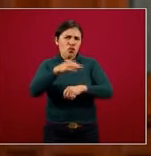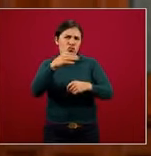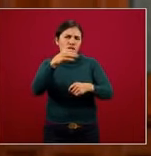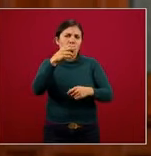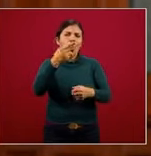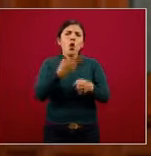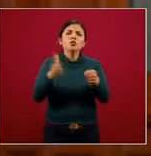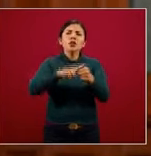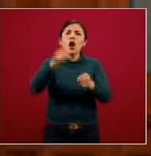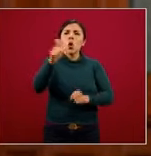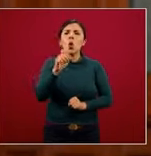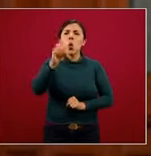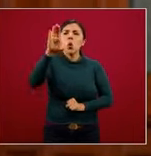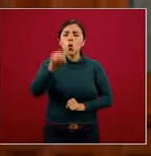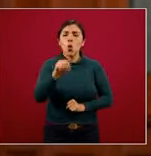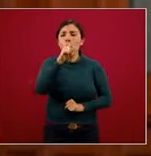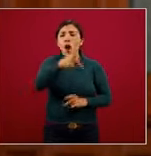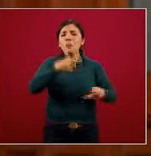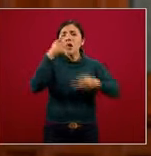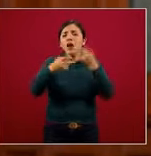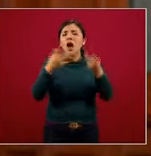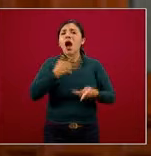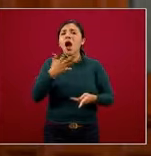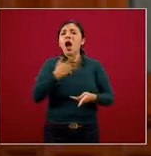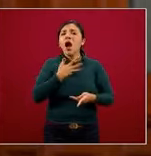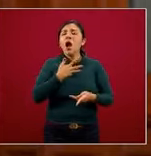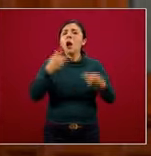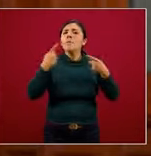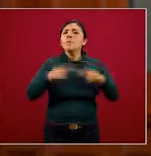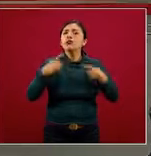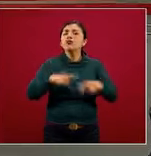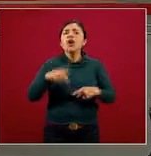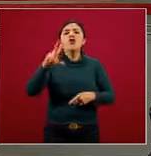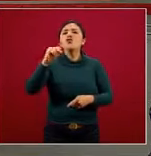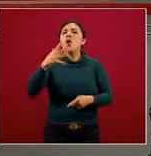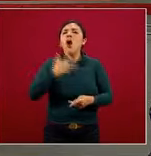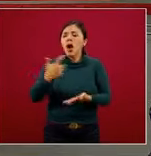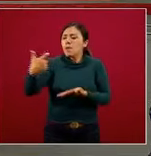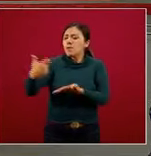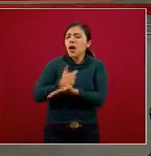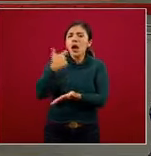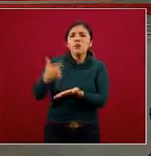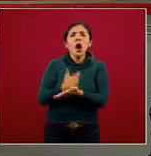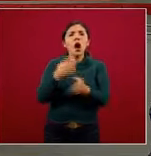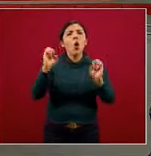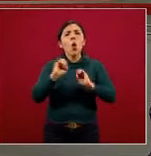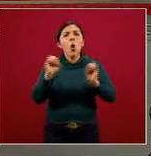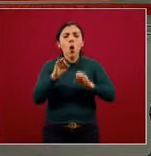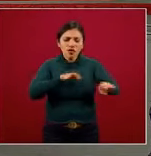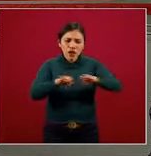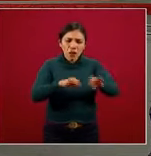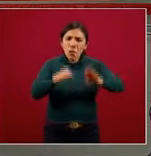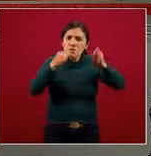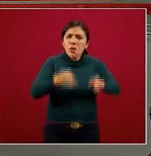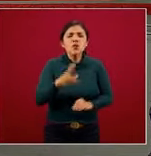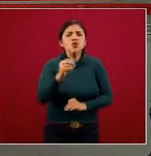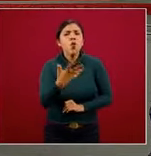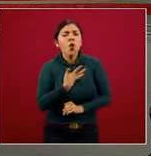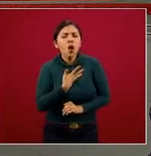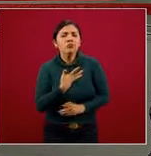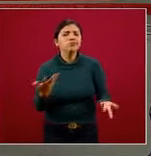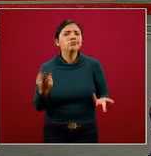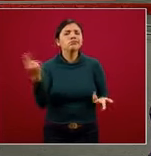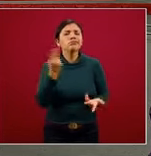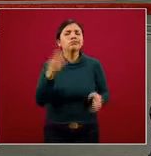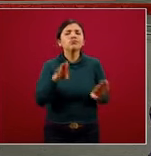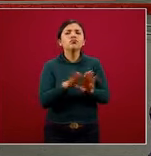del Hospital Joco, en donde señalan que hay personal que está de brazos caídos por falta de pago y condiciones laborales, y en donde señalan que están